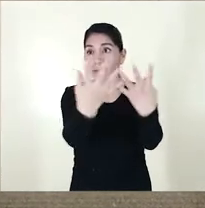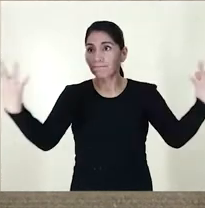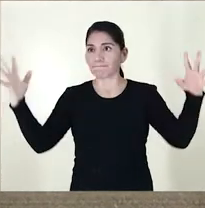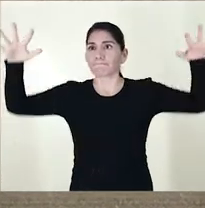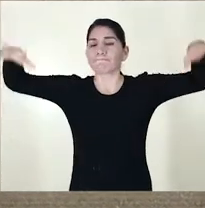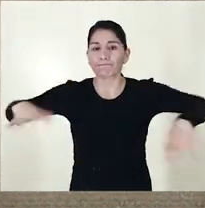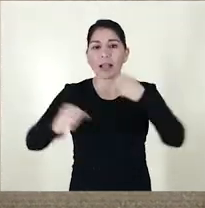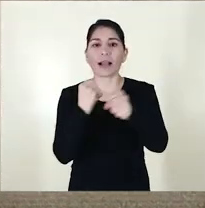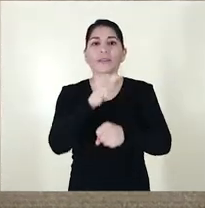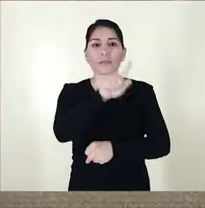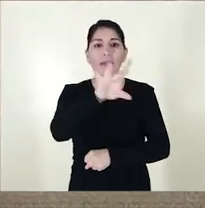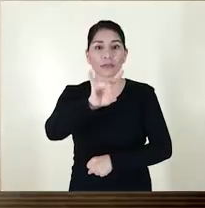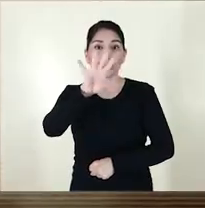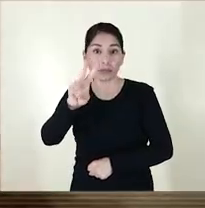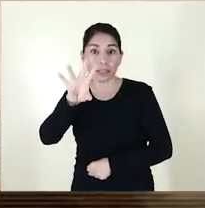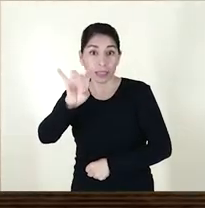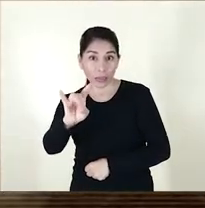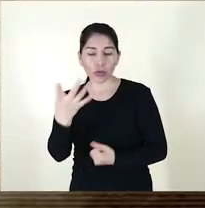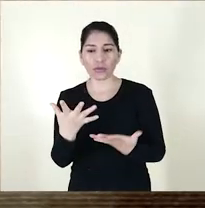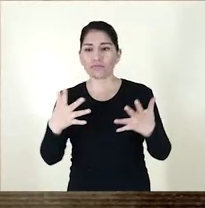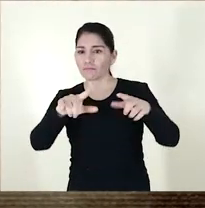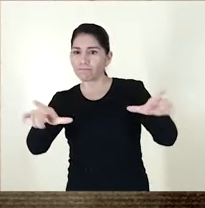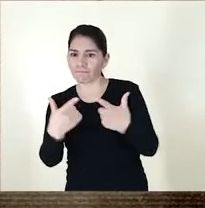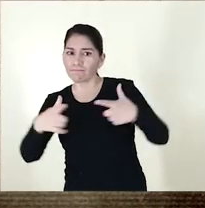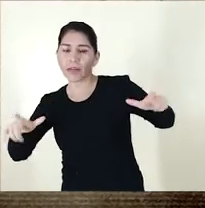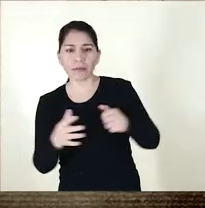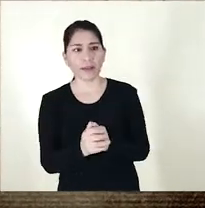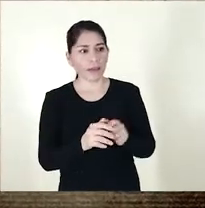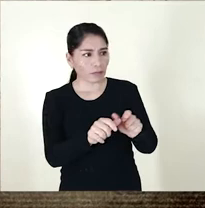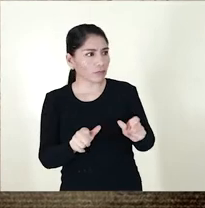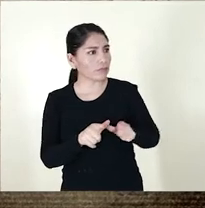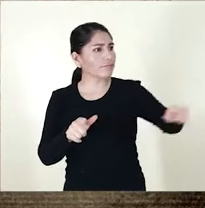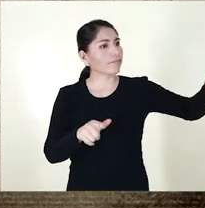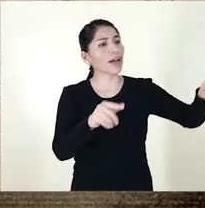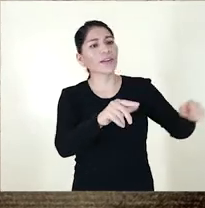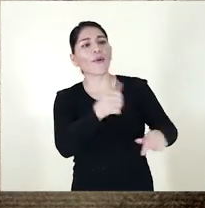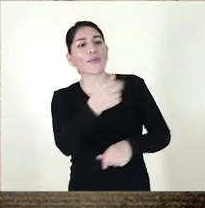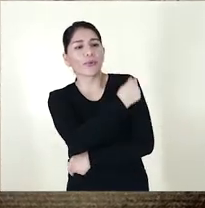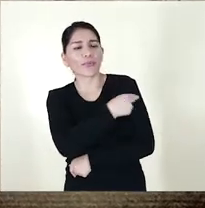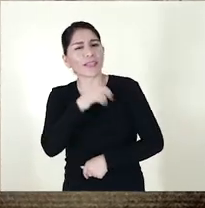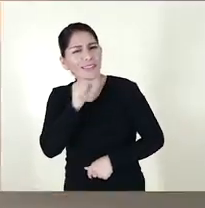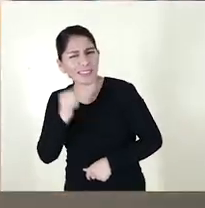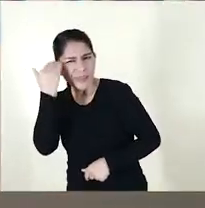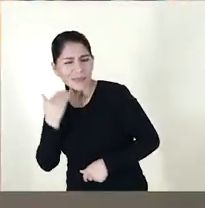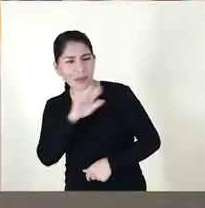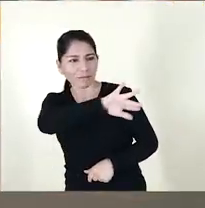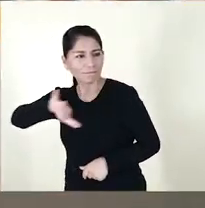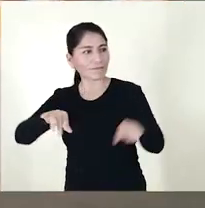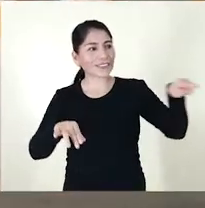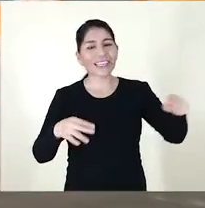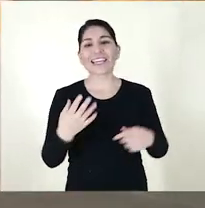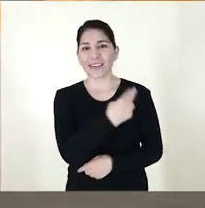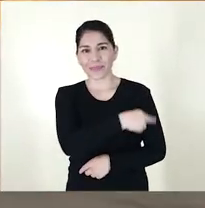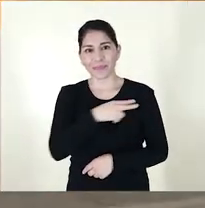1868 determinaría su ubicación, en ese entonces alejada y, por supuesto, cerca de los viejos establecimientos hospitalarios. El Hospital 2